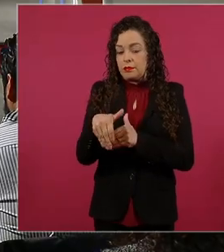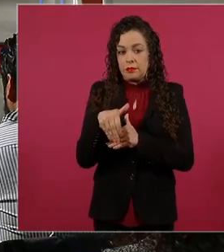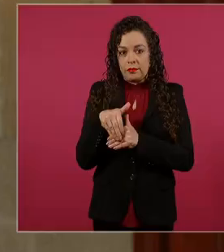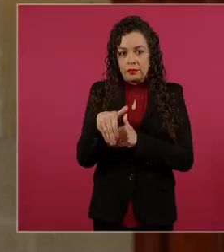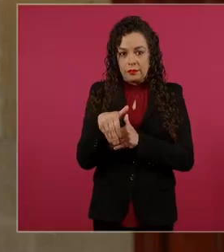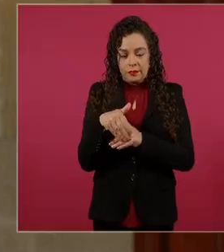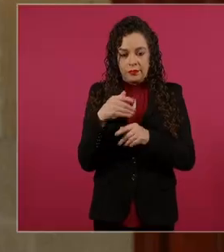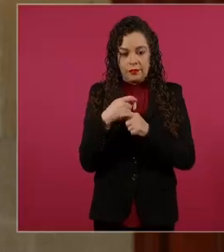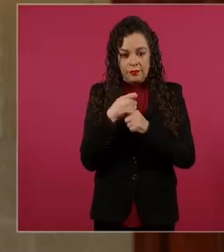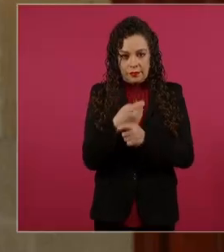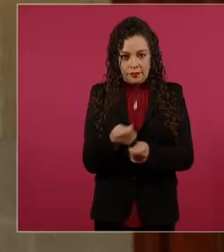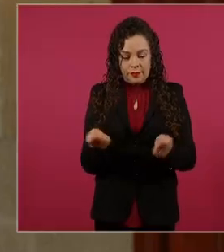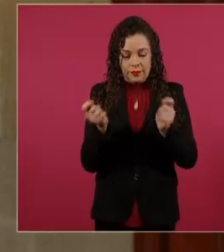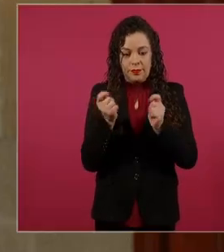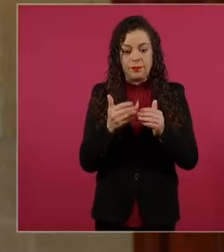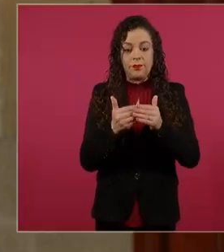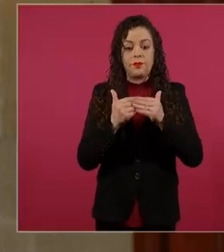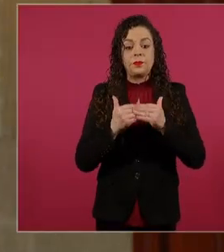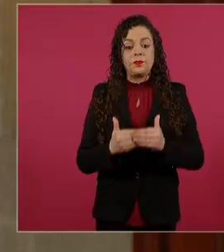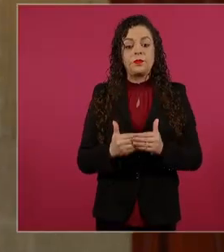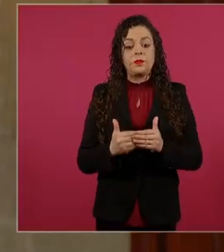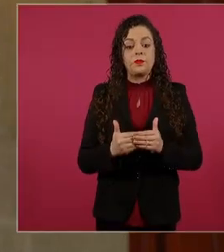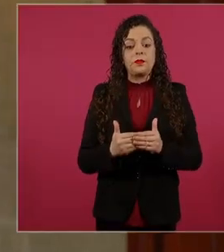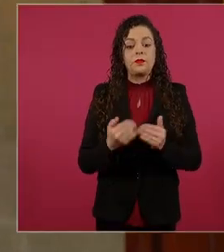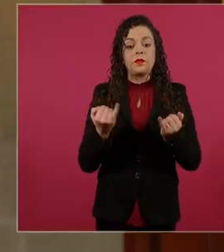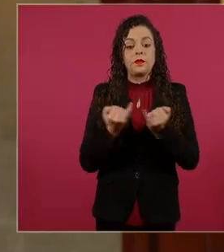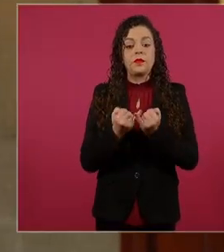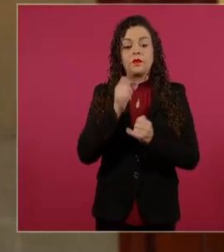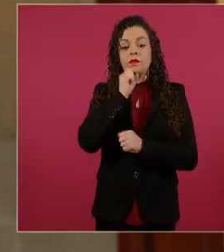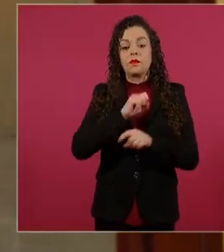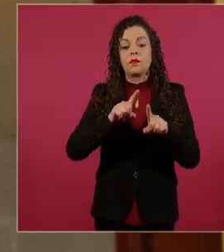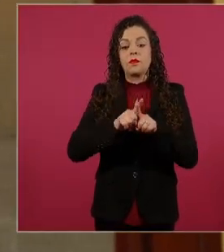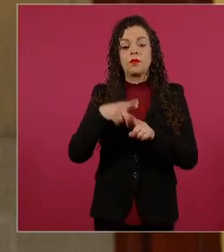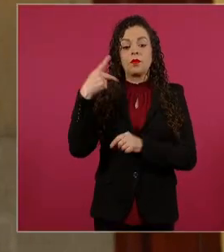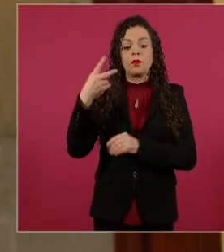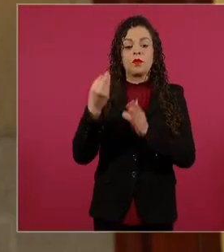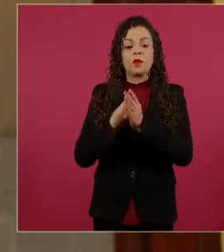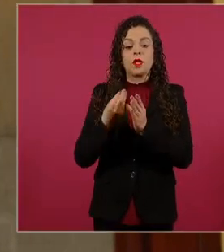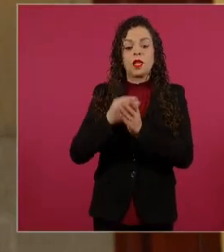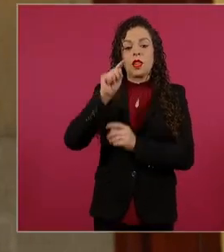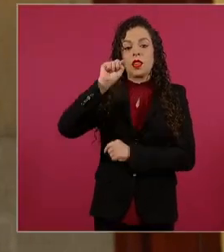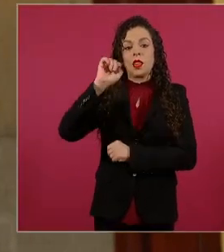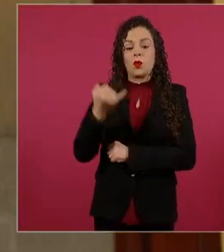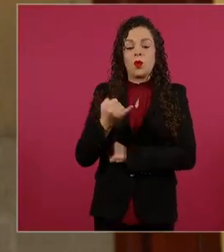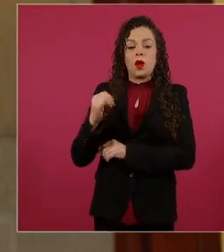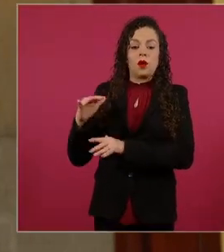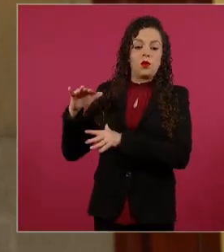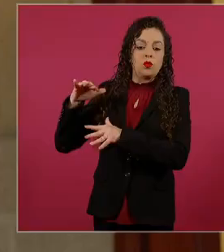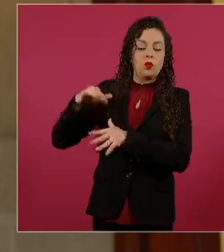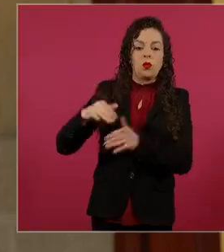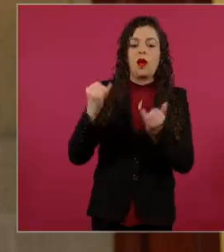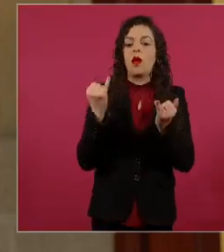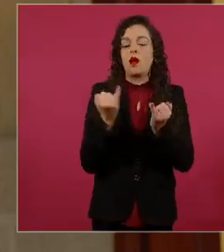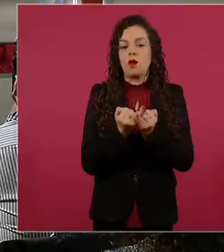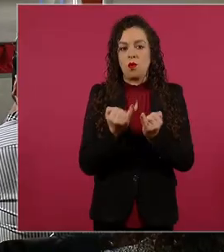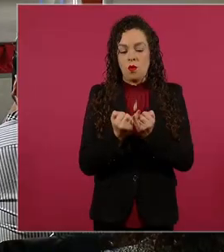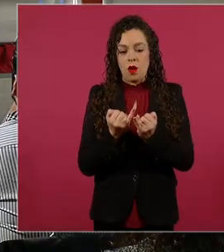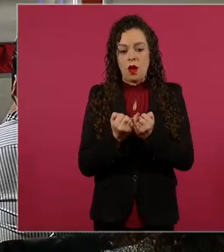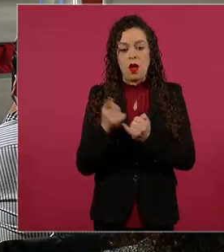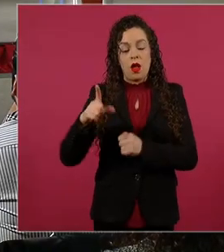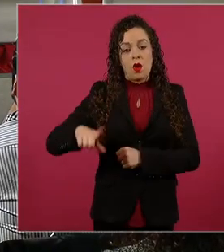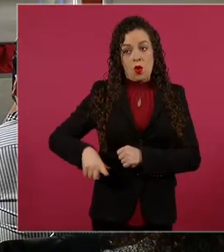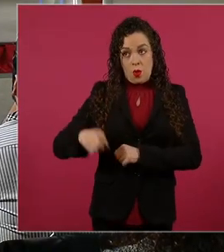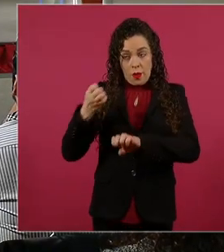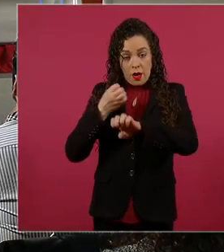de familias afectadas por el deslizamiento de laderas en Tijuana, en un convenio de colaboración con el gobierno